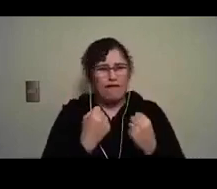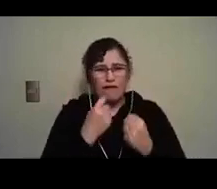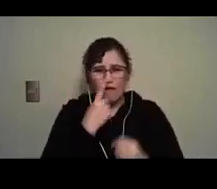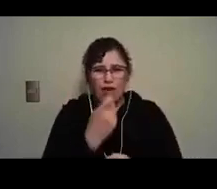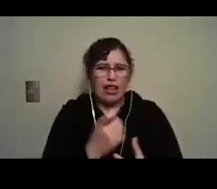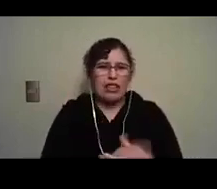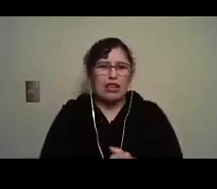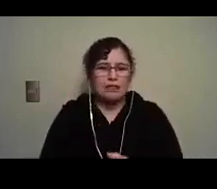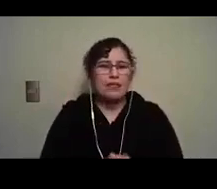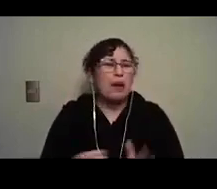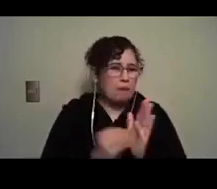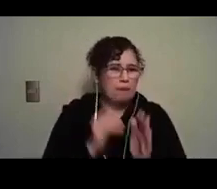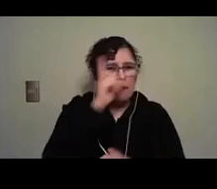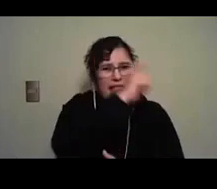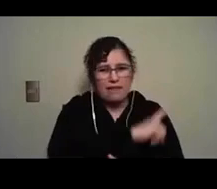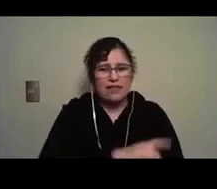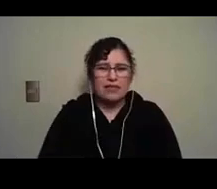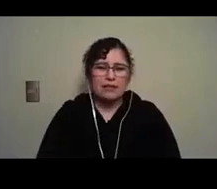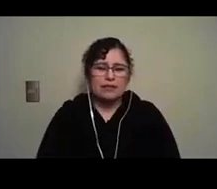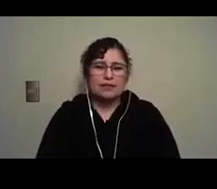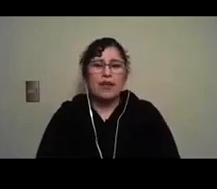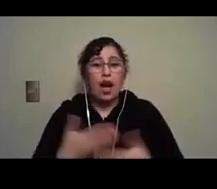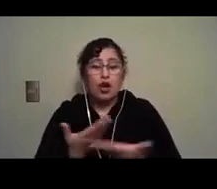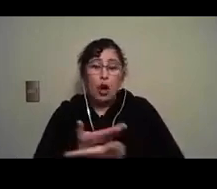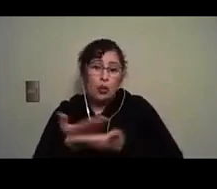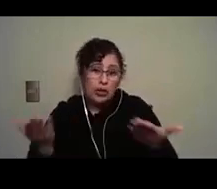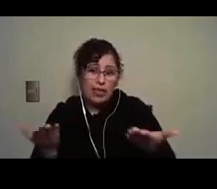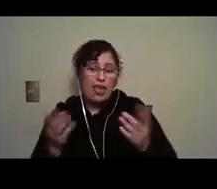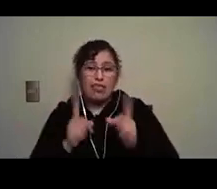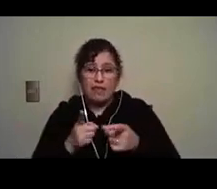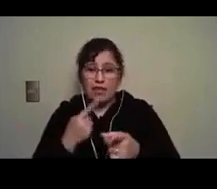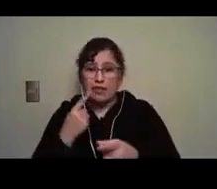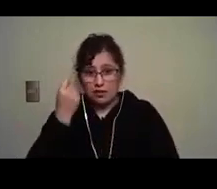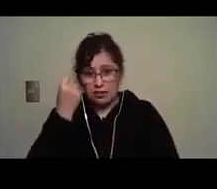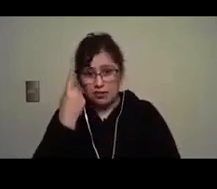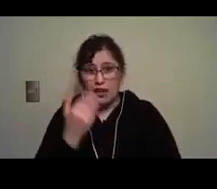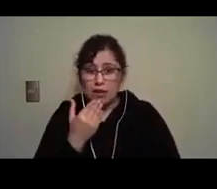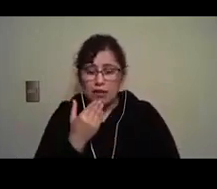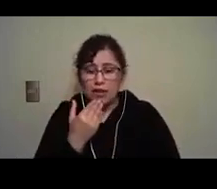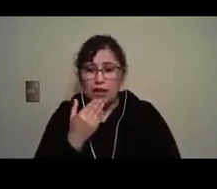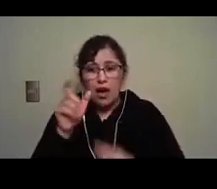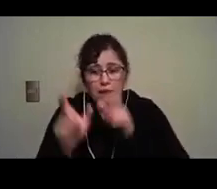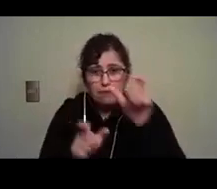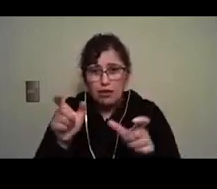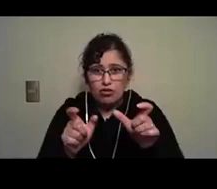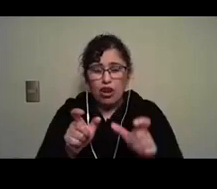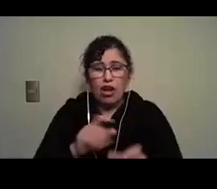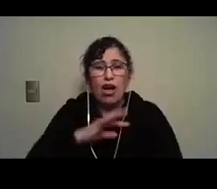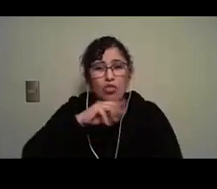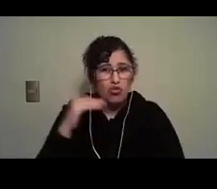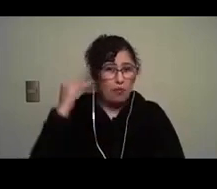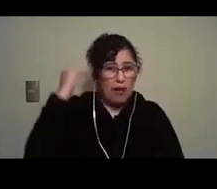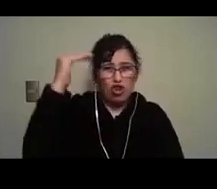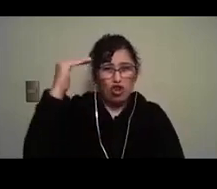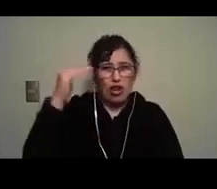mucho más impactante para ellos. Y lo otro que ustedes tienen que entender que las personas adultos mayores son